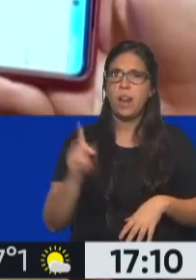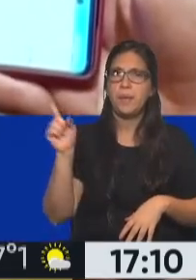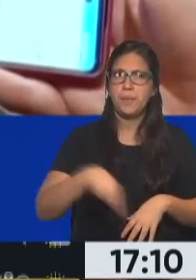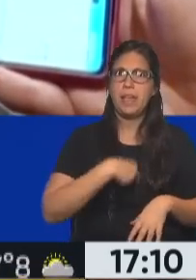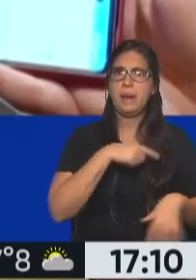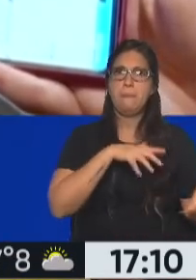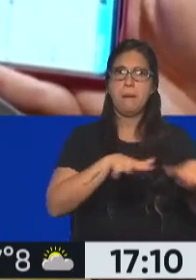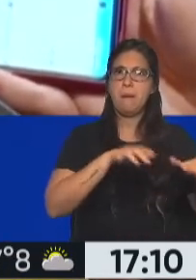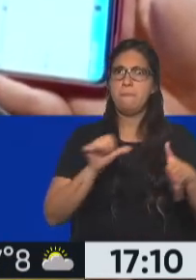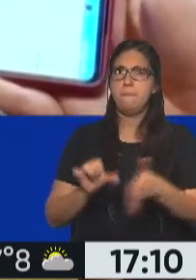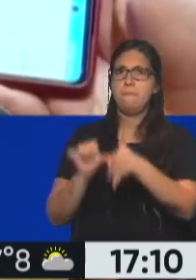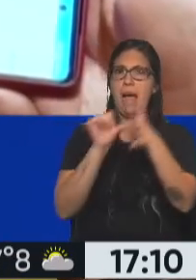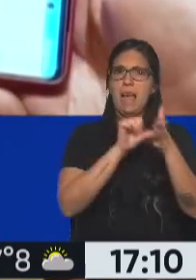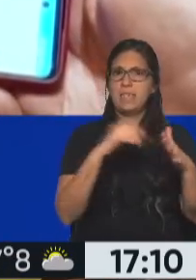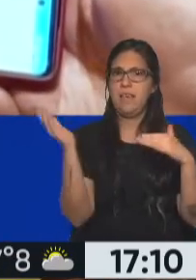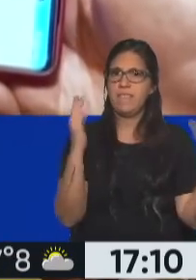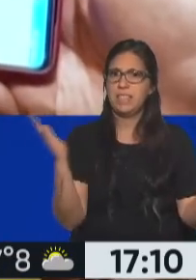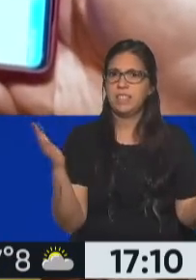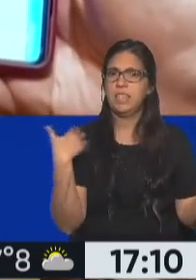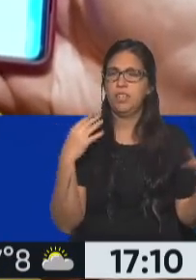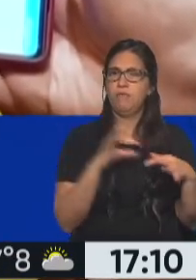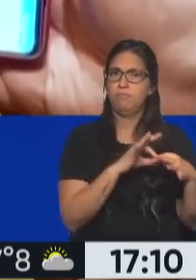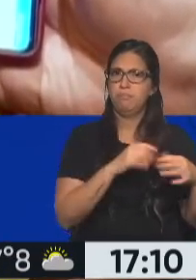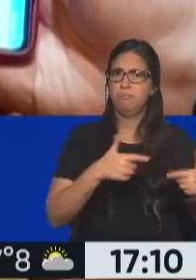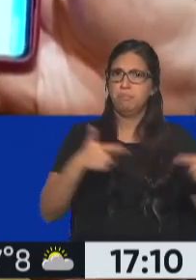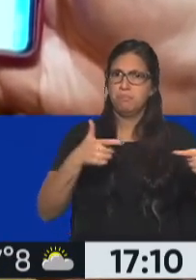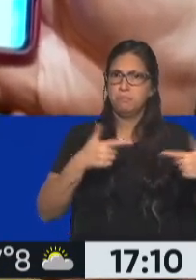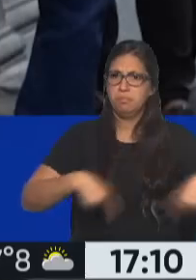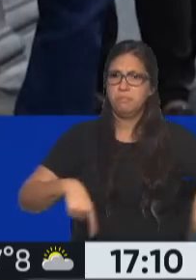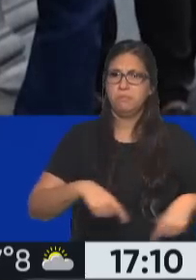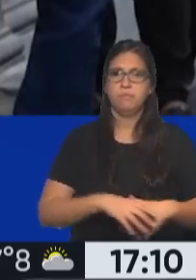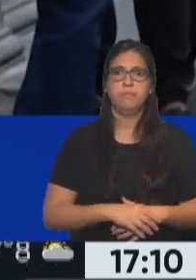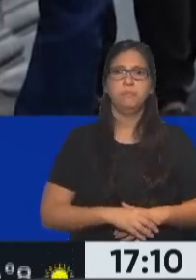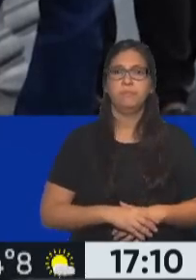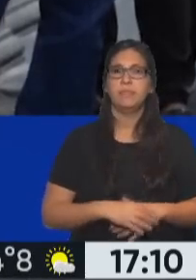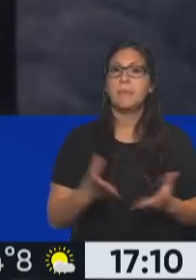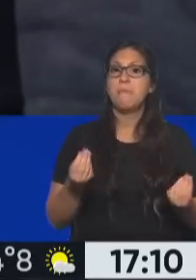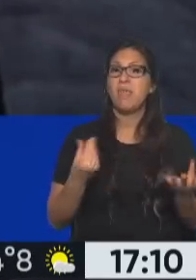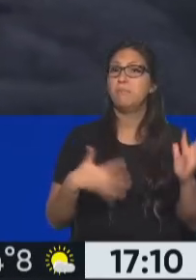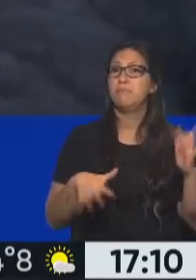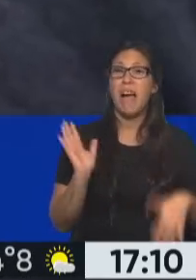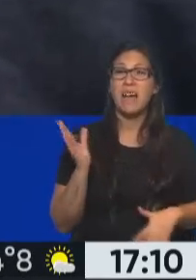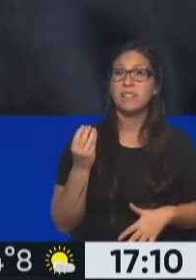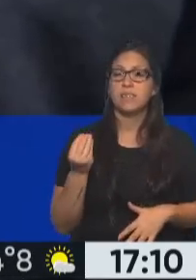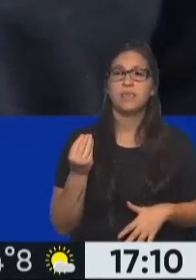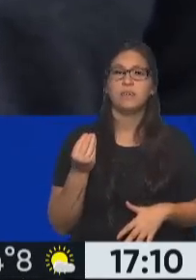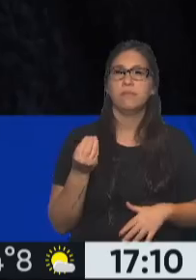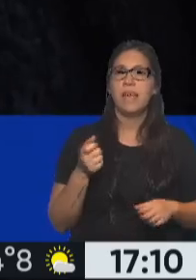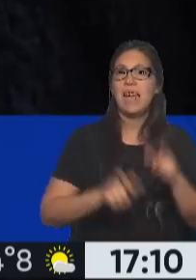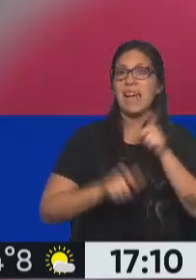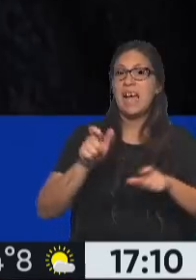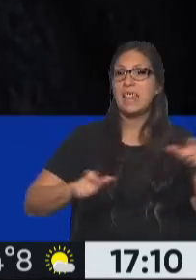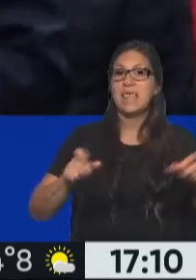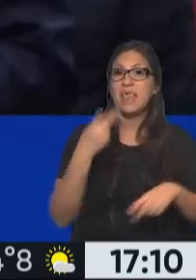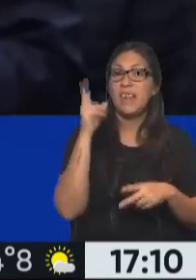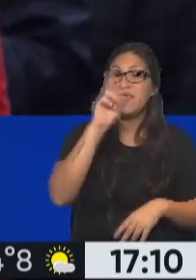generar entre los países vecinos. Exigir total transparencia en esta elección. El principal temor es una nueva ola migratoria de venezolanos hacia